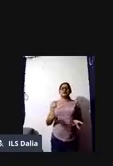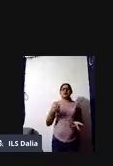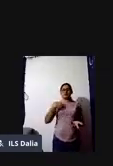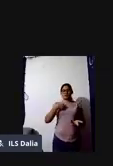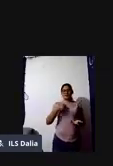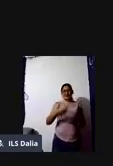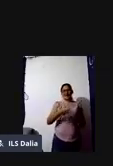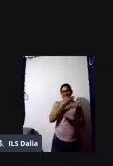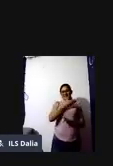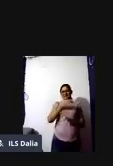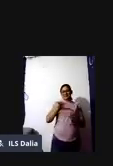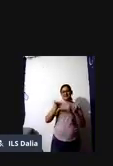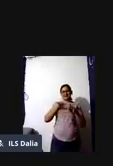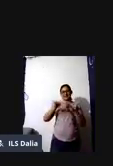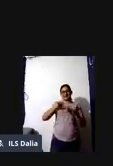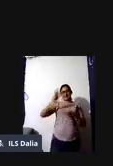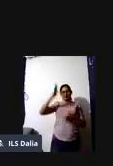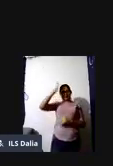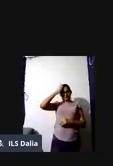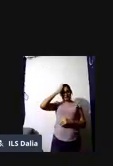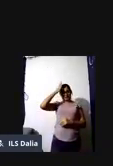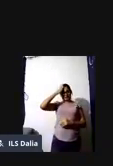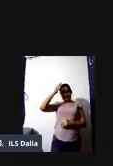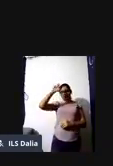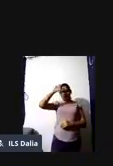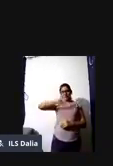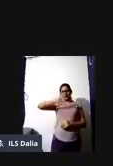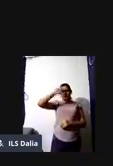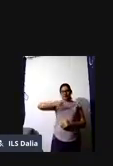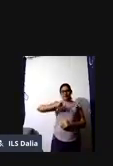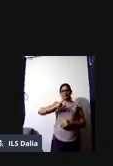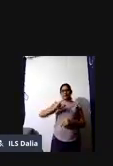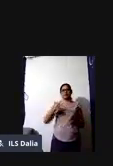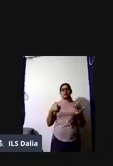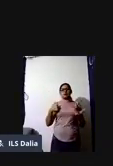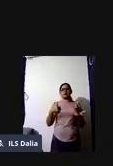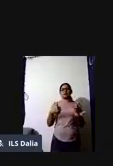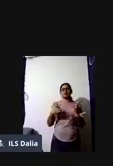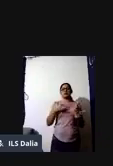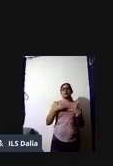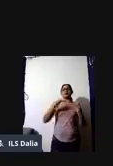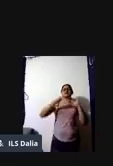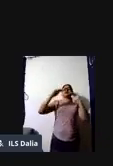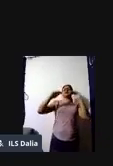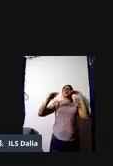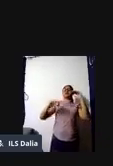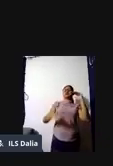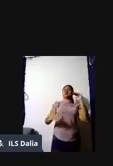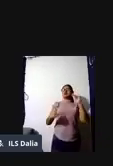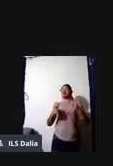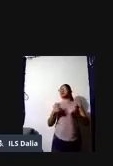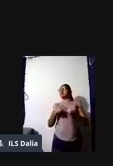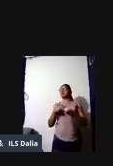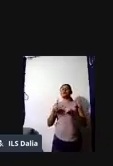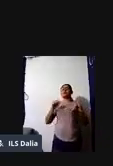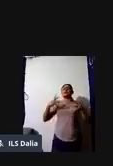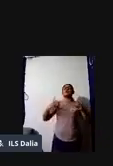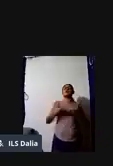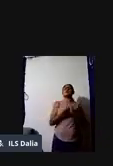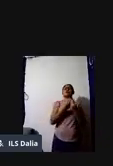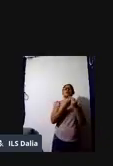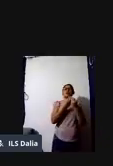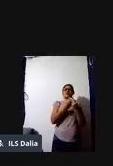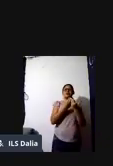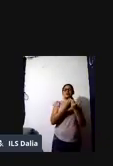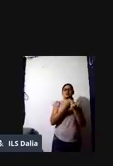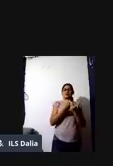jefa, en ese momento, líder, porque yo no creo en las jefaturas, más que creo en los liderazgos, más es la